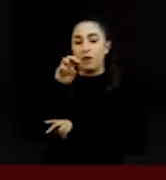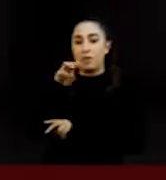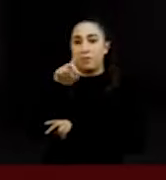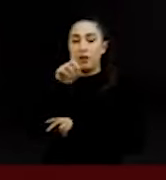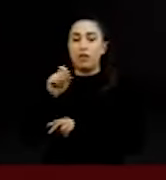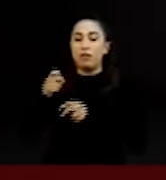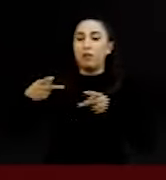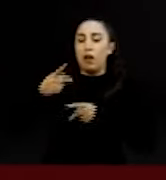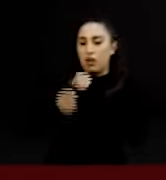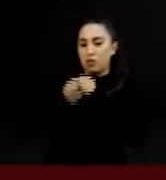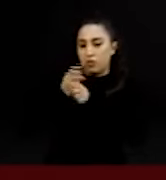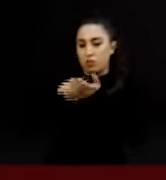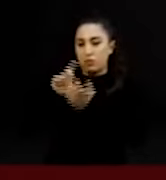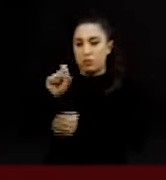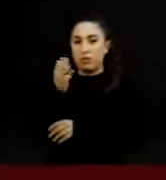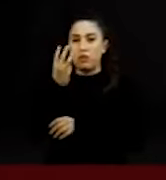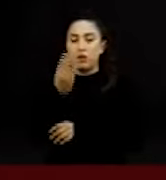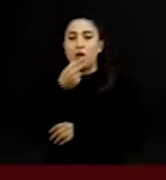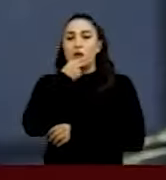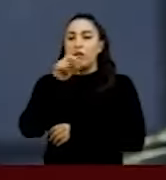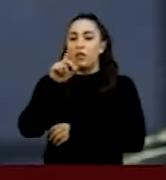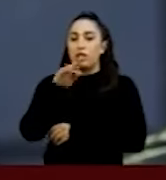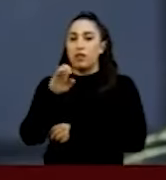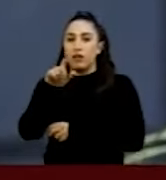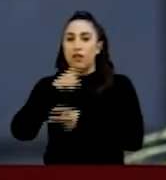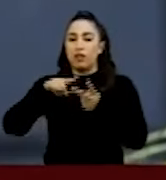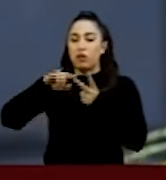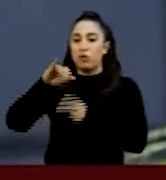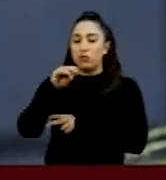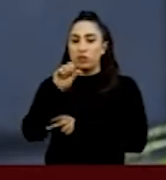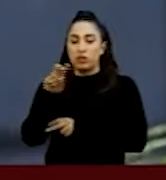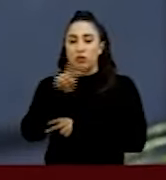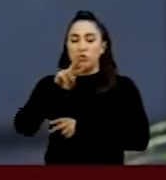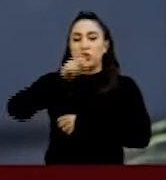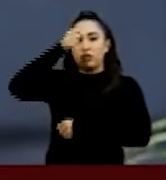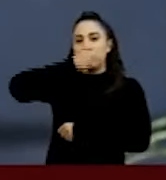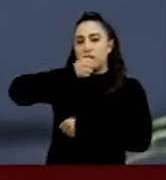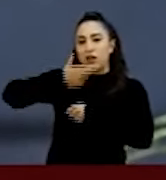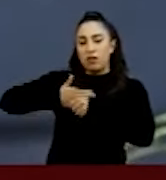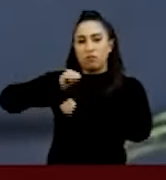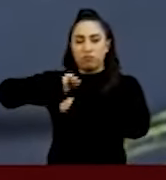año 2023 al almirante José Rafael Ojeda Durán, secretario de Marina. En la entrega de esta presea se prevé un